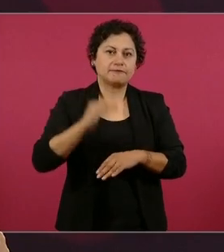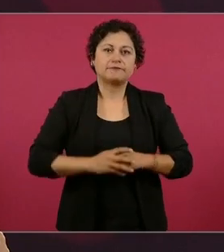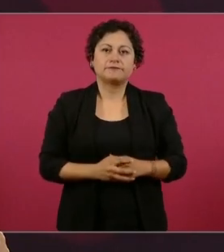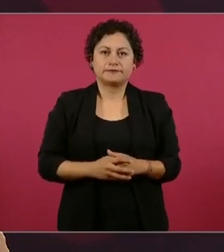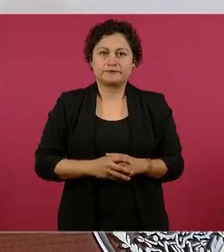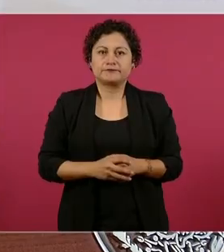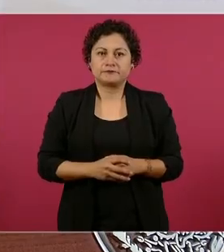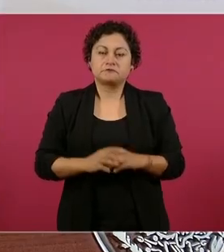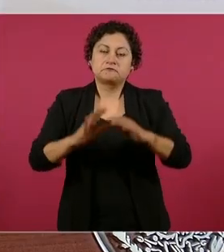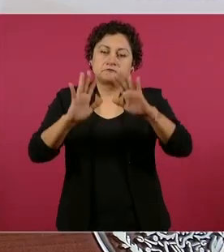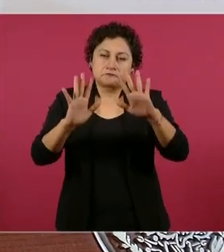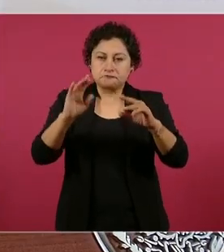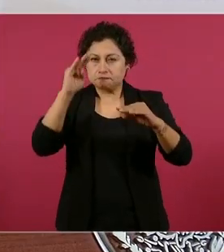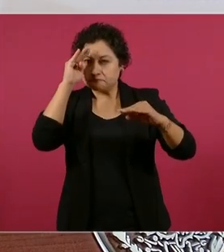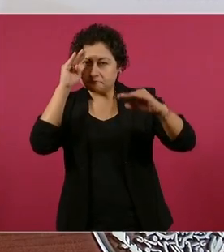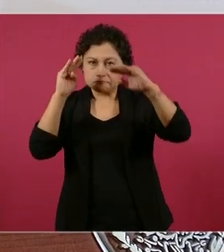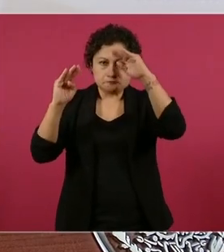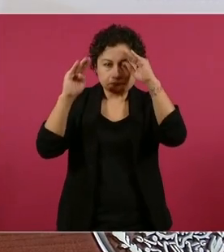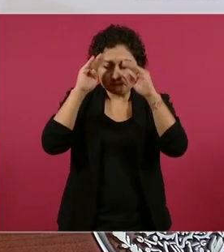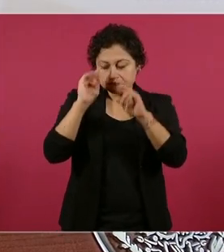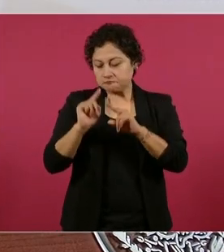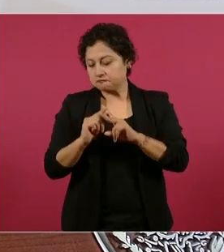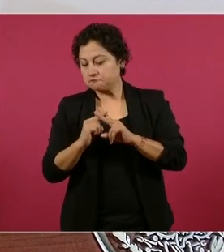de acuerdo a las proyecciones.